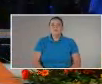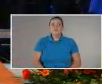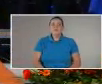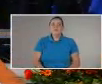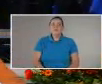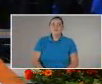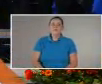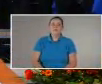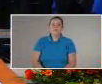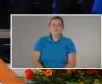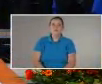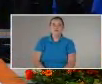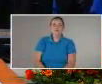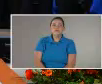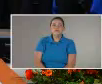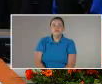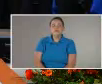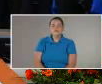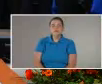Y el llamado hoy va a ser